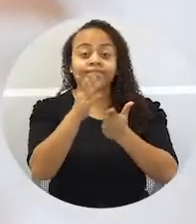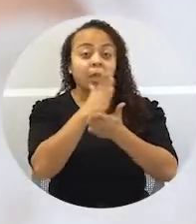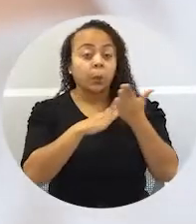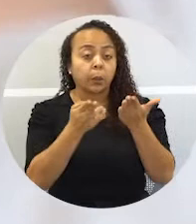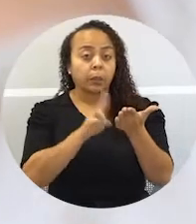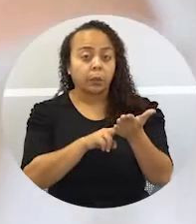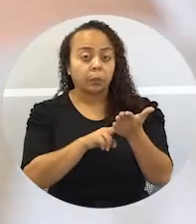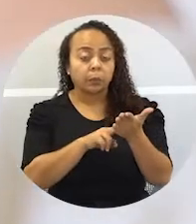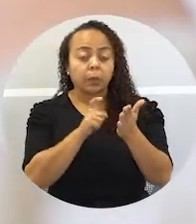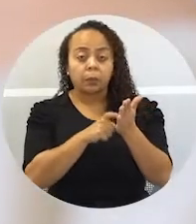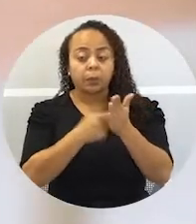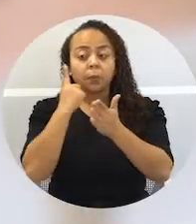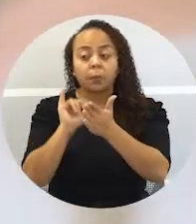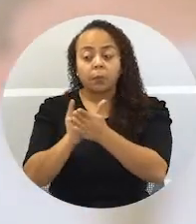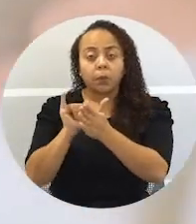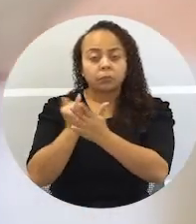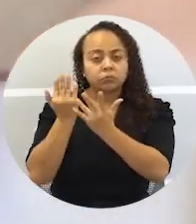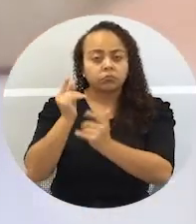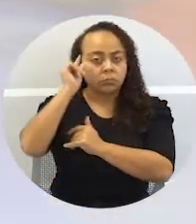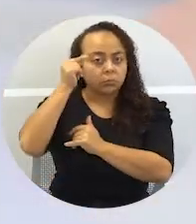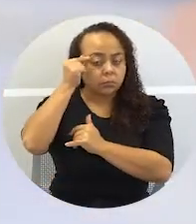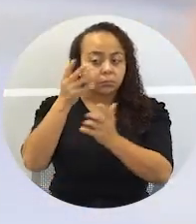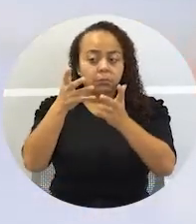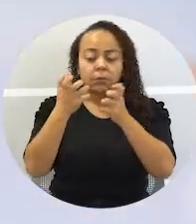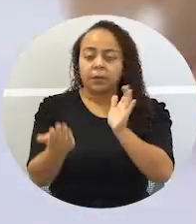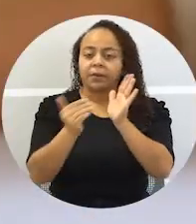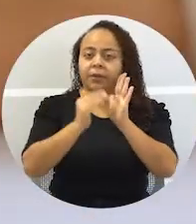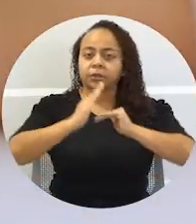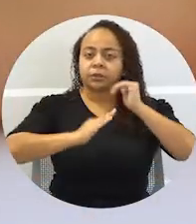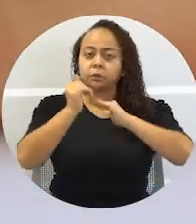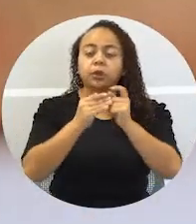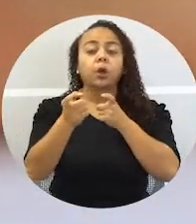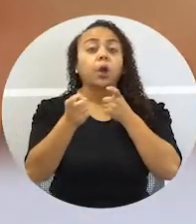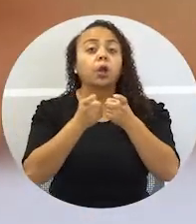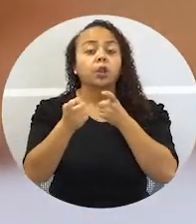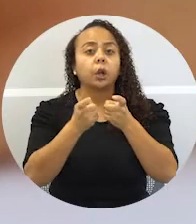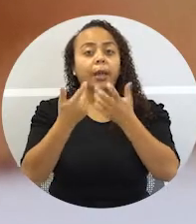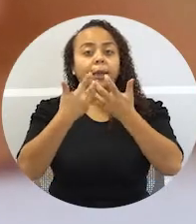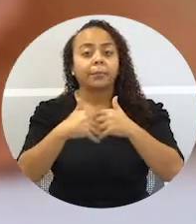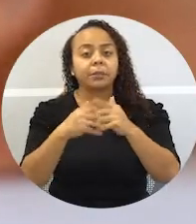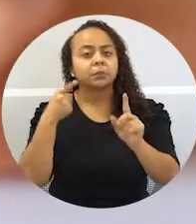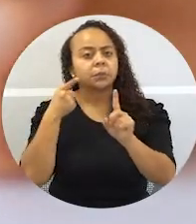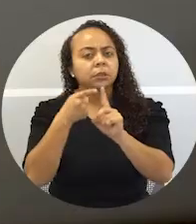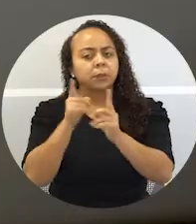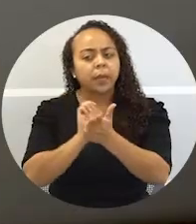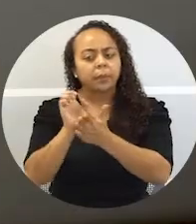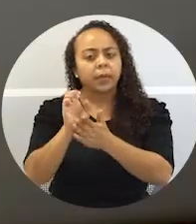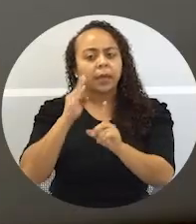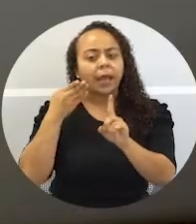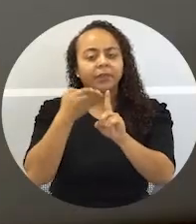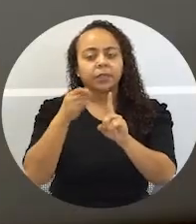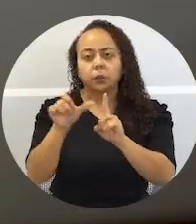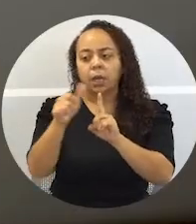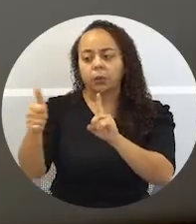antes de esto lo que se espera es que el gobierno busque una reestructuración controlada de la empresa con el fin de mitigar el efecto en el resto de